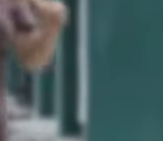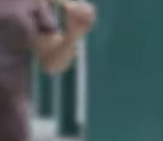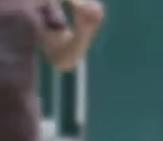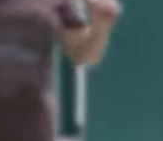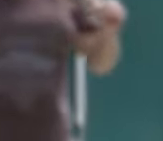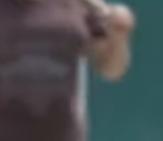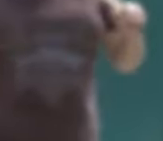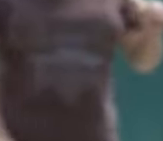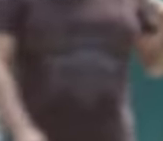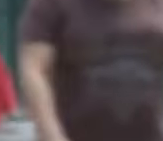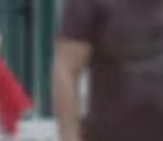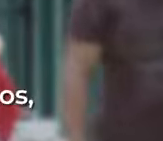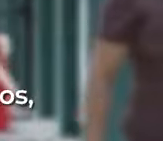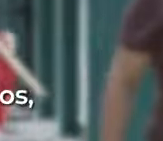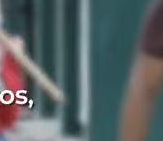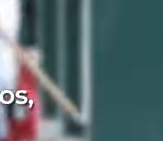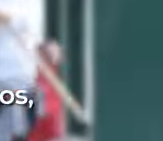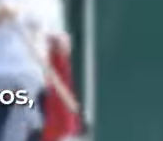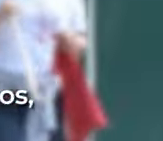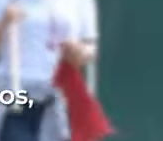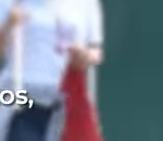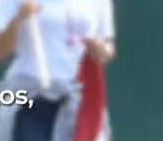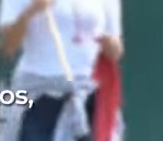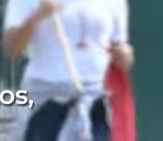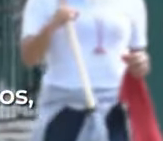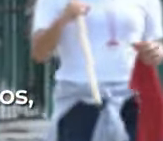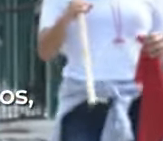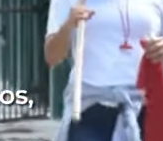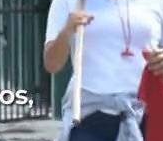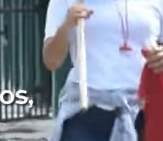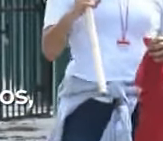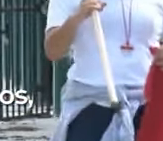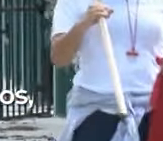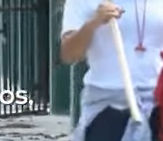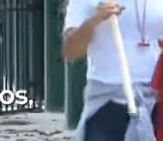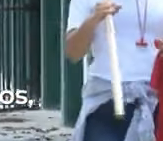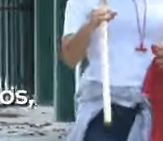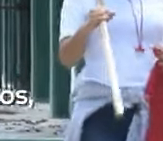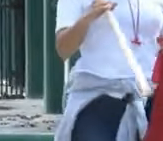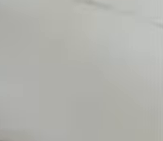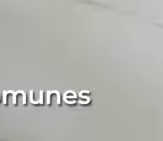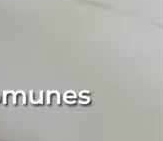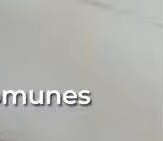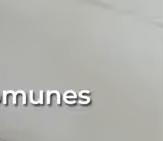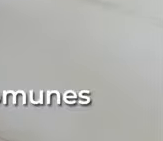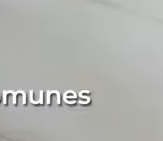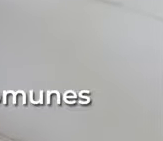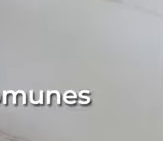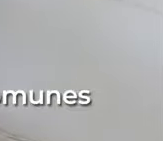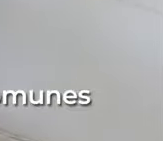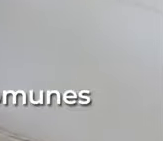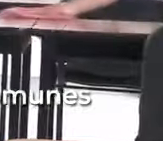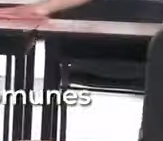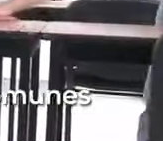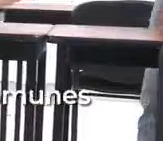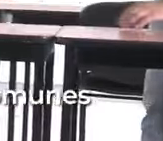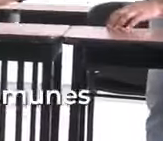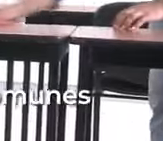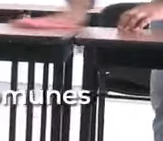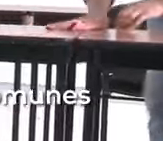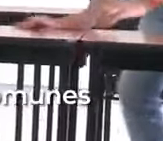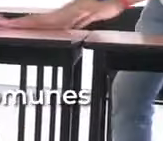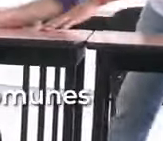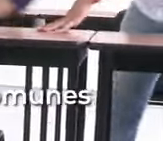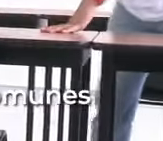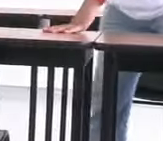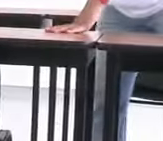participativos de salud escolar. Las y los integrantes de estos nos apoyarán en limpieza de las aulas y áreas comunes